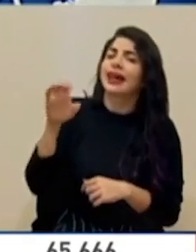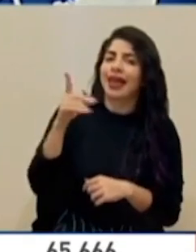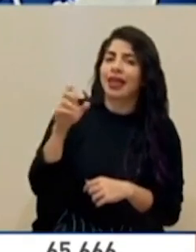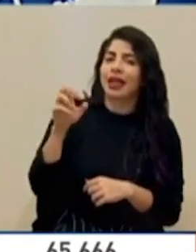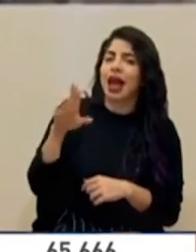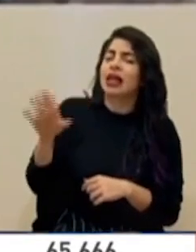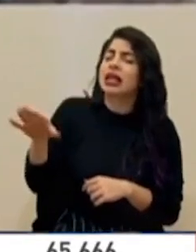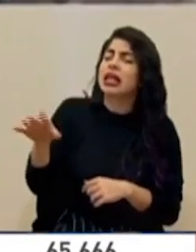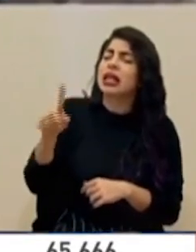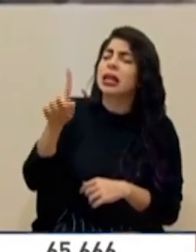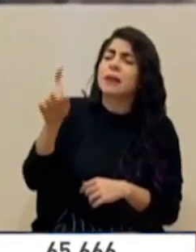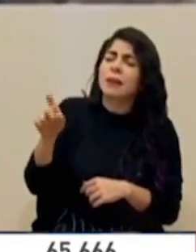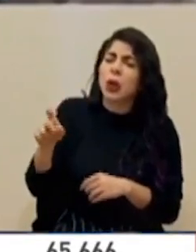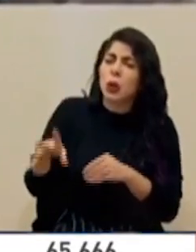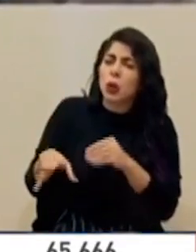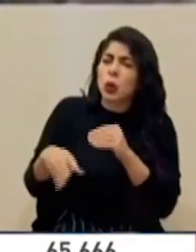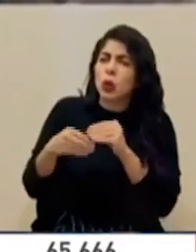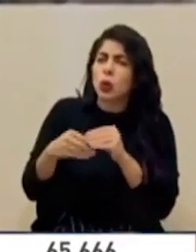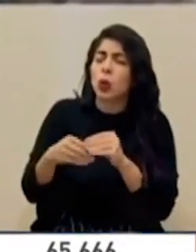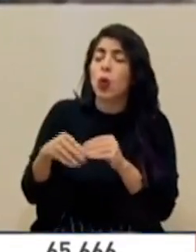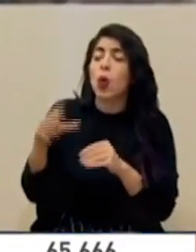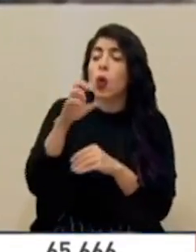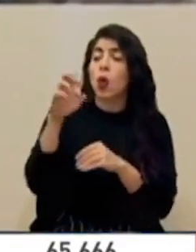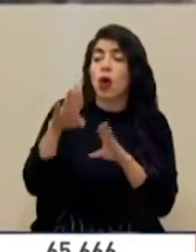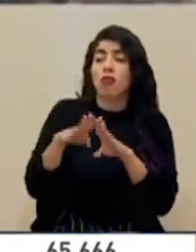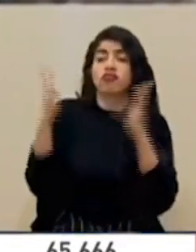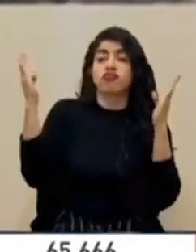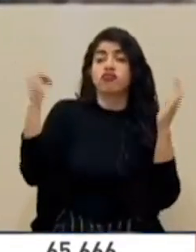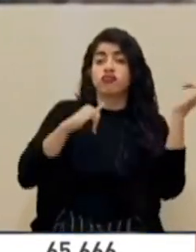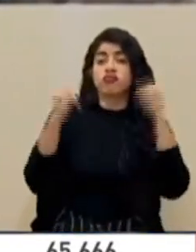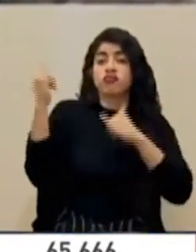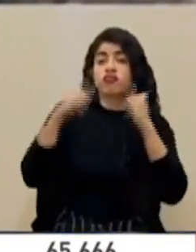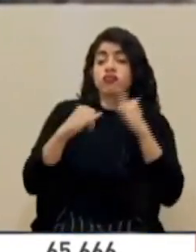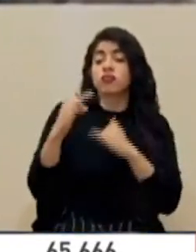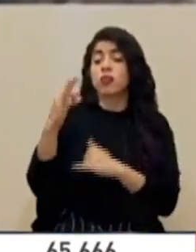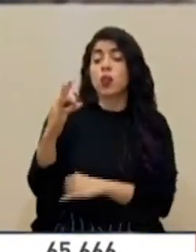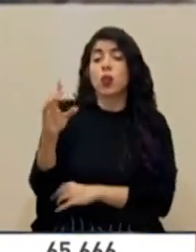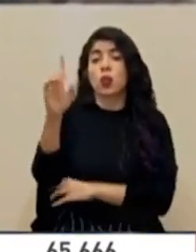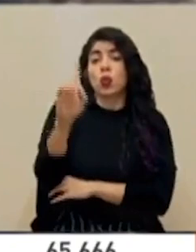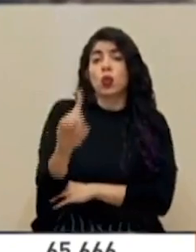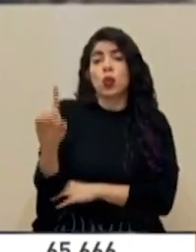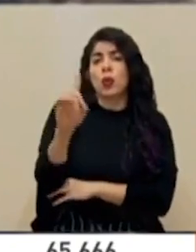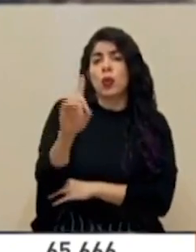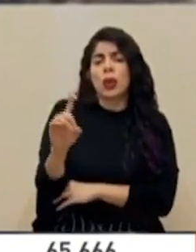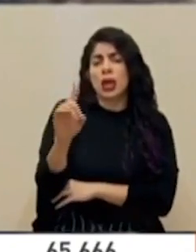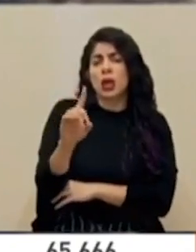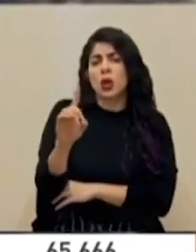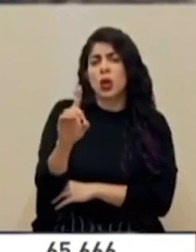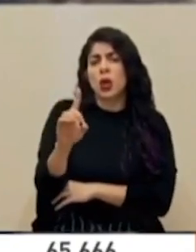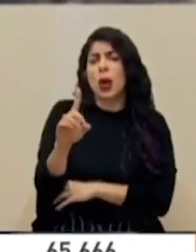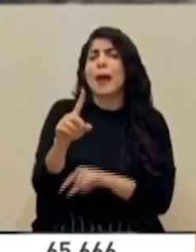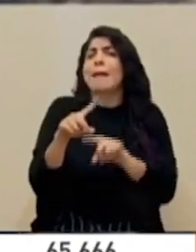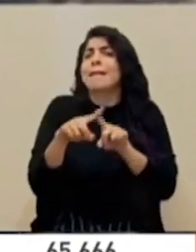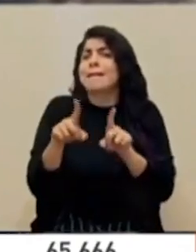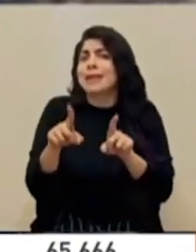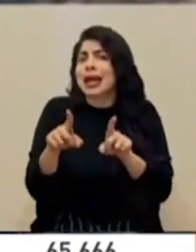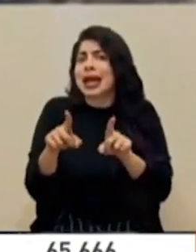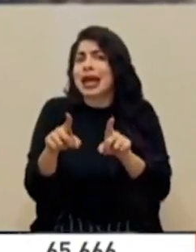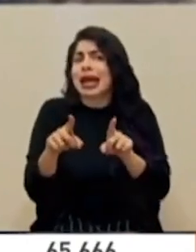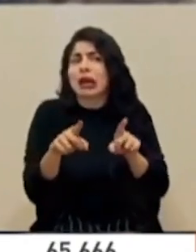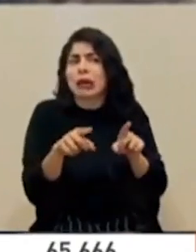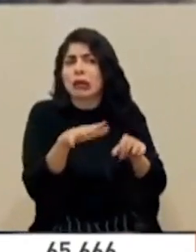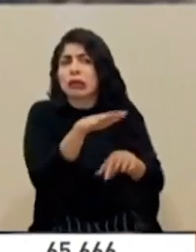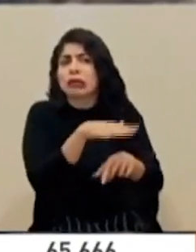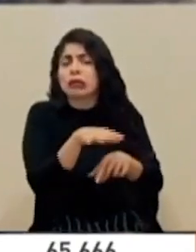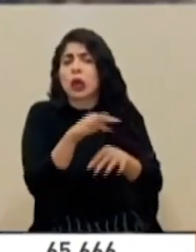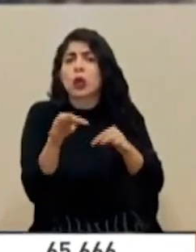Con la apertura del país total en fronteras aéreas a partir del próximo domingo, pero con los niveles de caída que ha